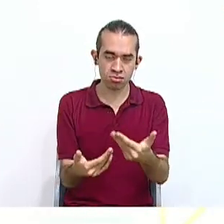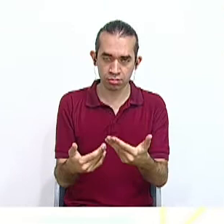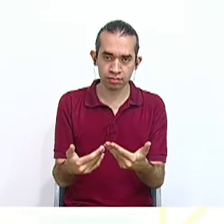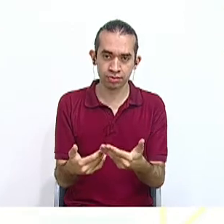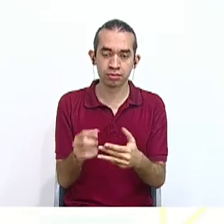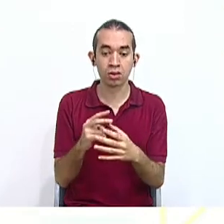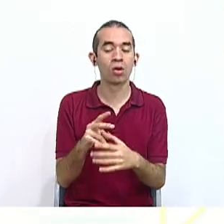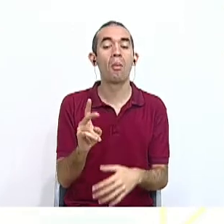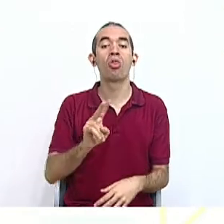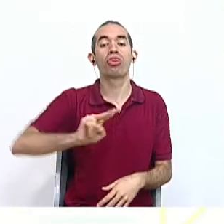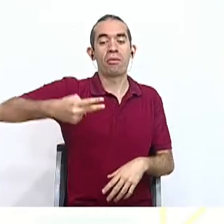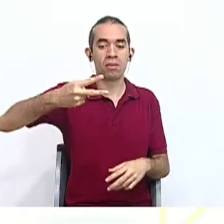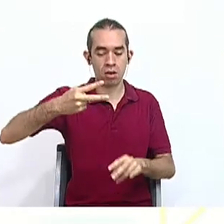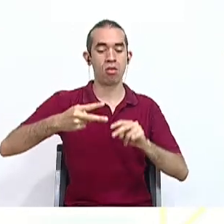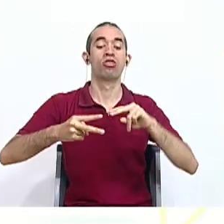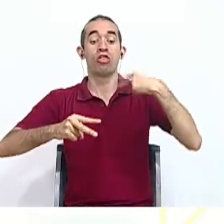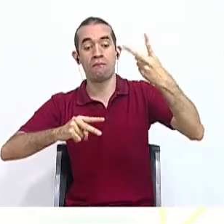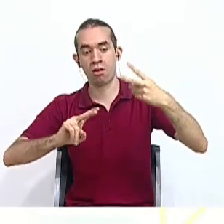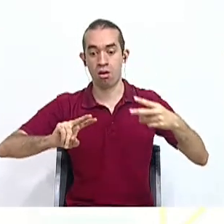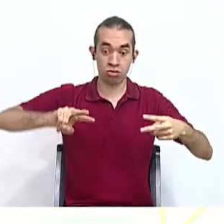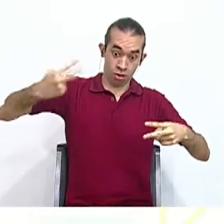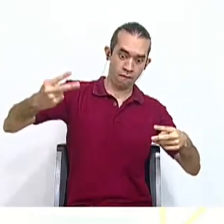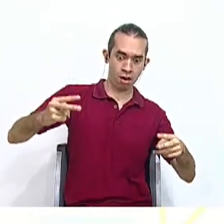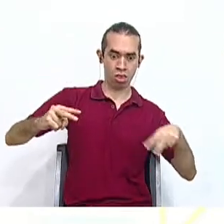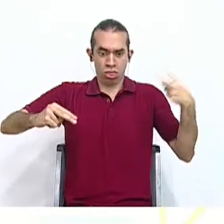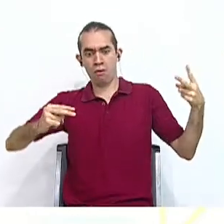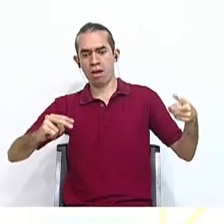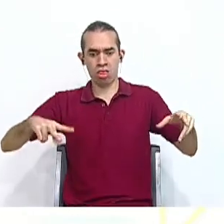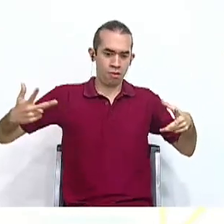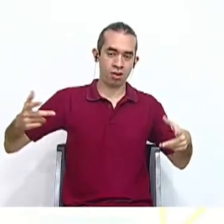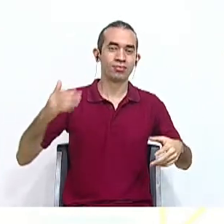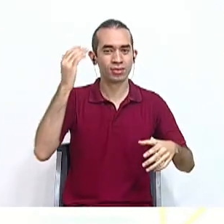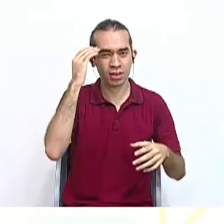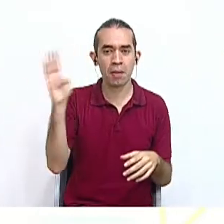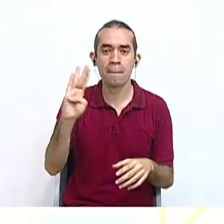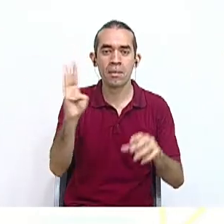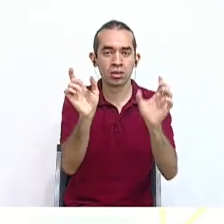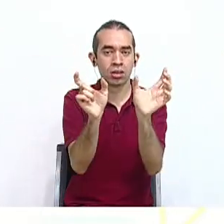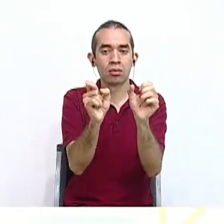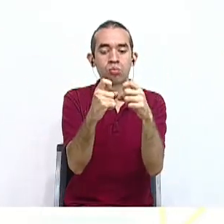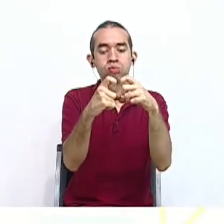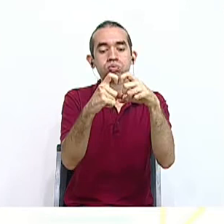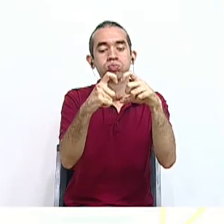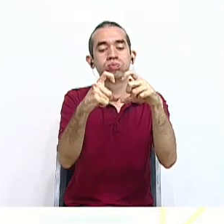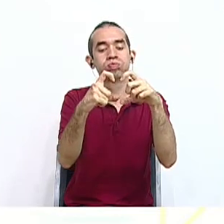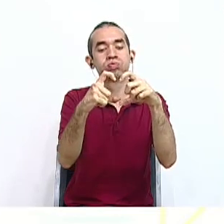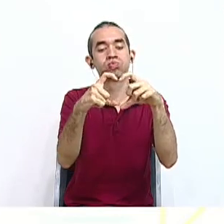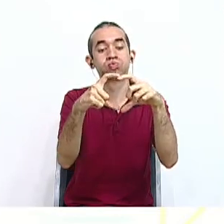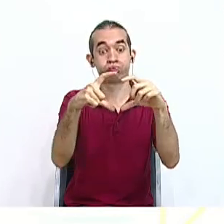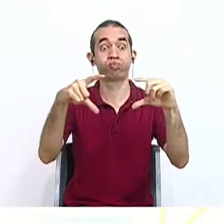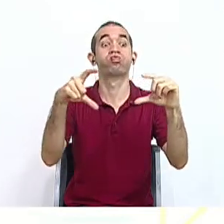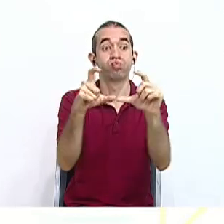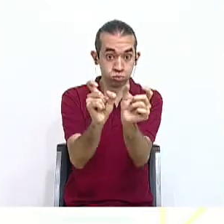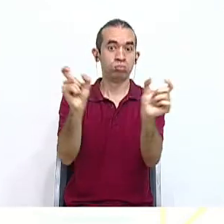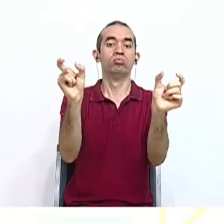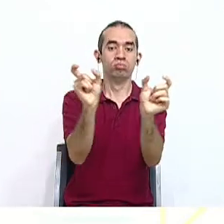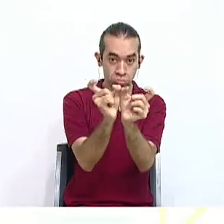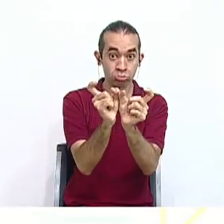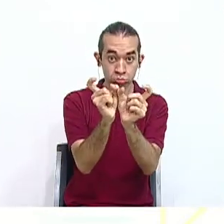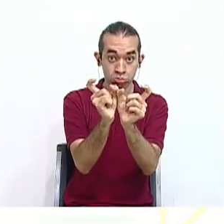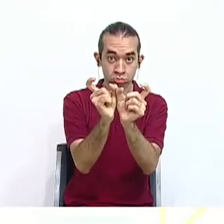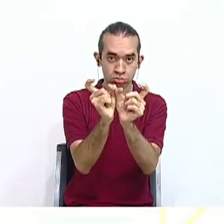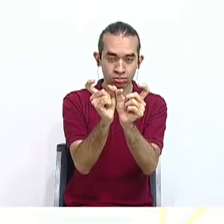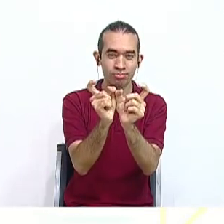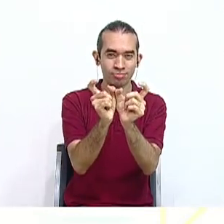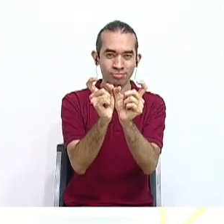de duplicación que las bacterias se dividen en dos se llama bipartición. Ese